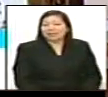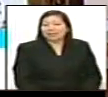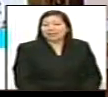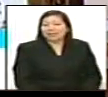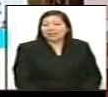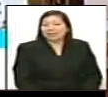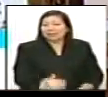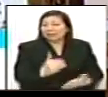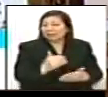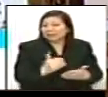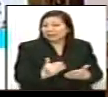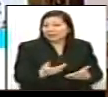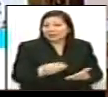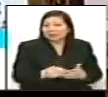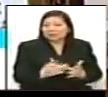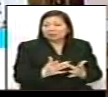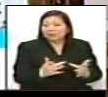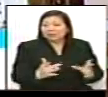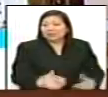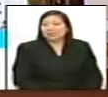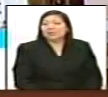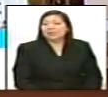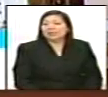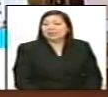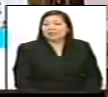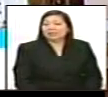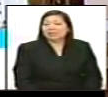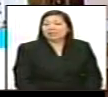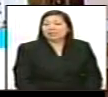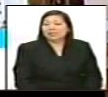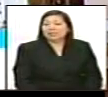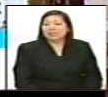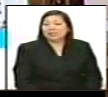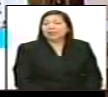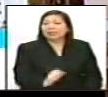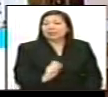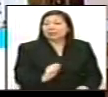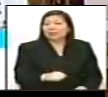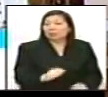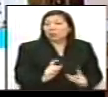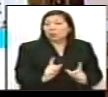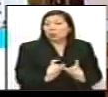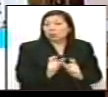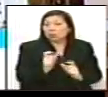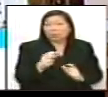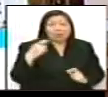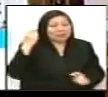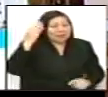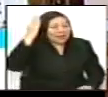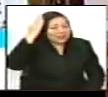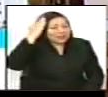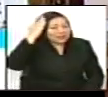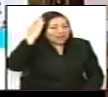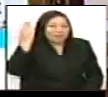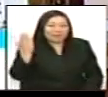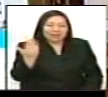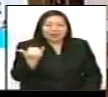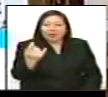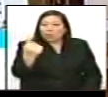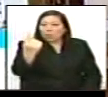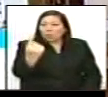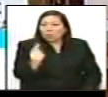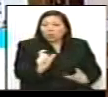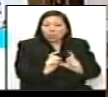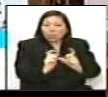en un esquema de escaño vacío, ¿no? Si un partido sabe que el día de mañana uno de